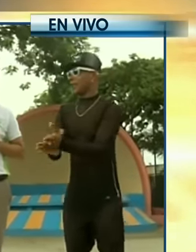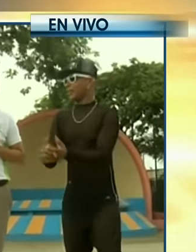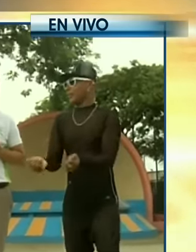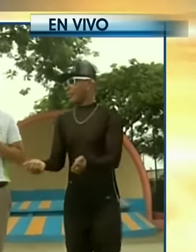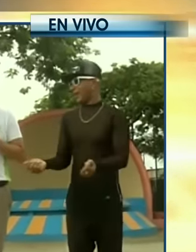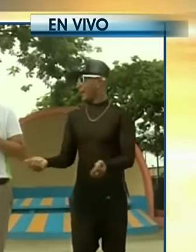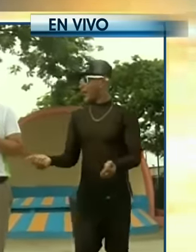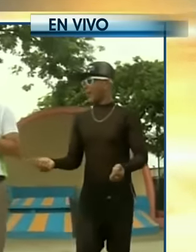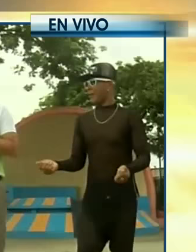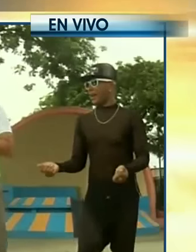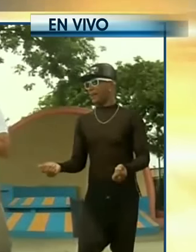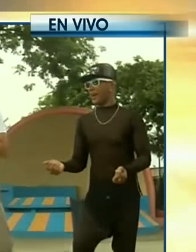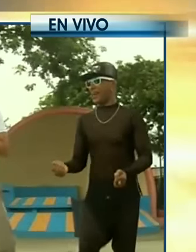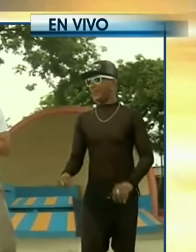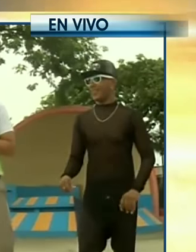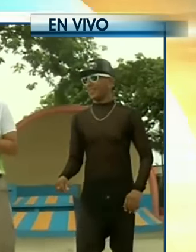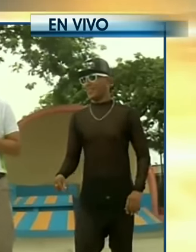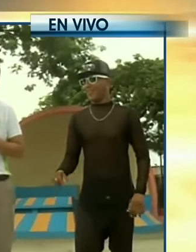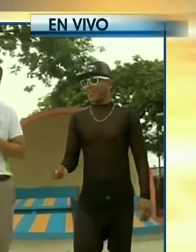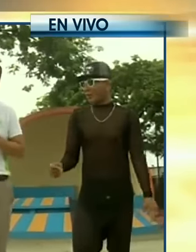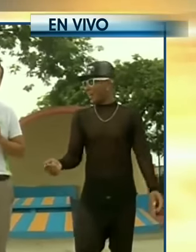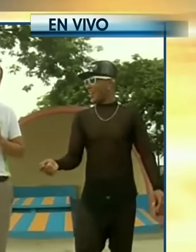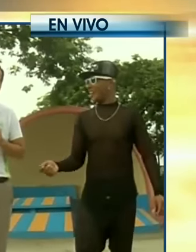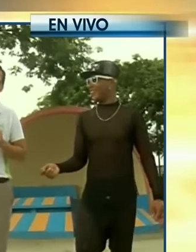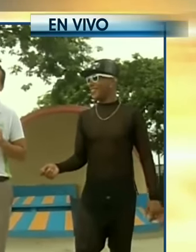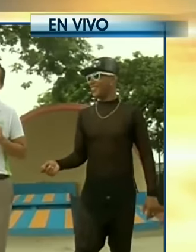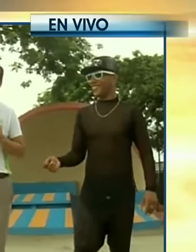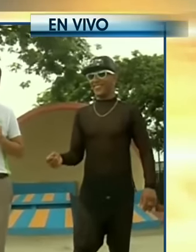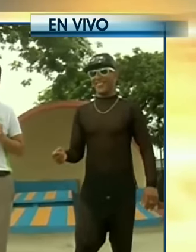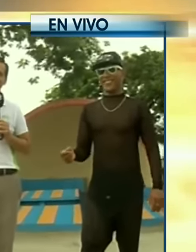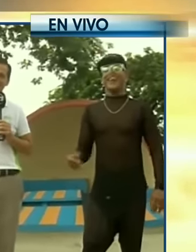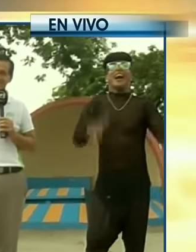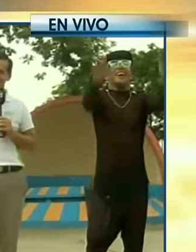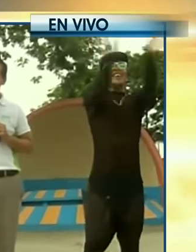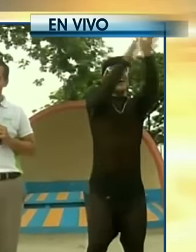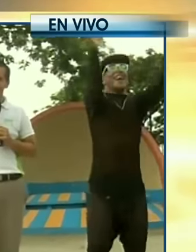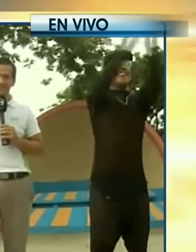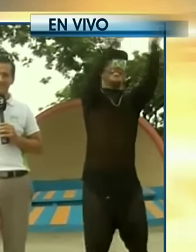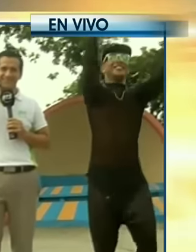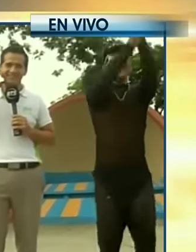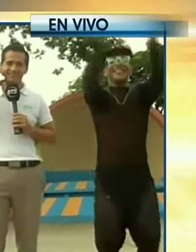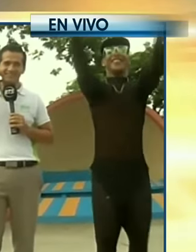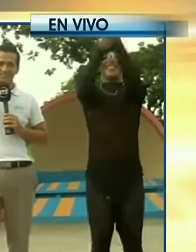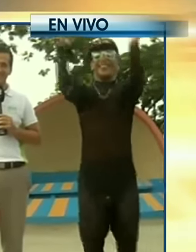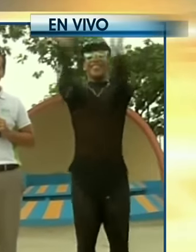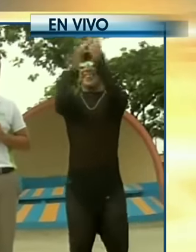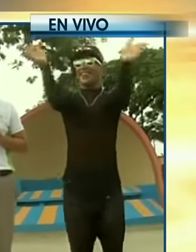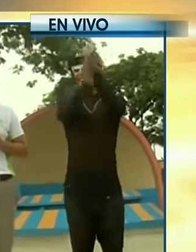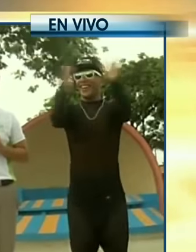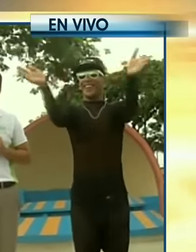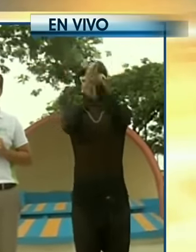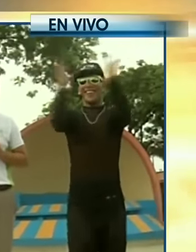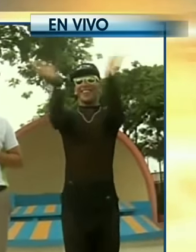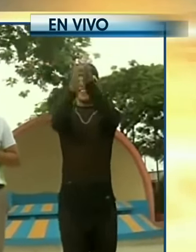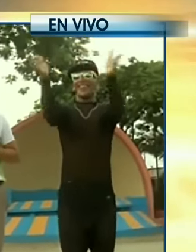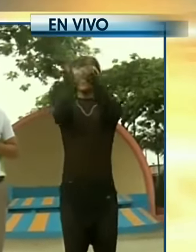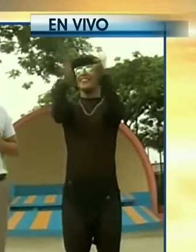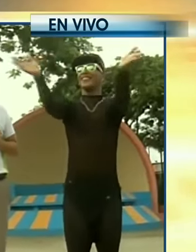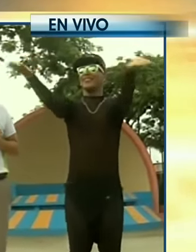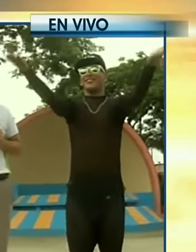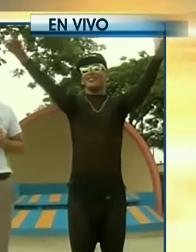de ahí, usted puede. No, pero Hugo, en la siguiente salida ya puede aprender. Dele 5 minutos de